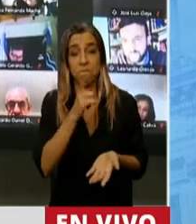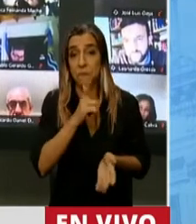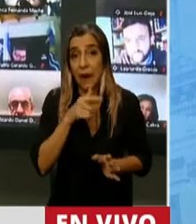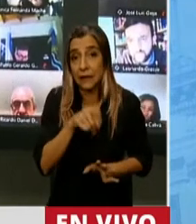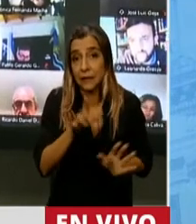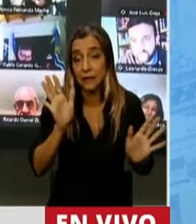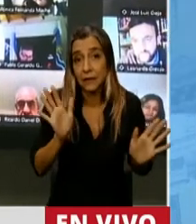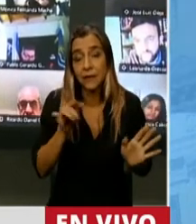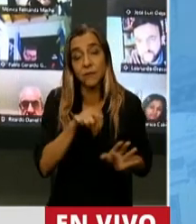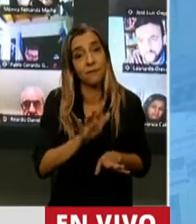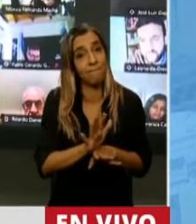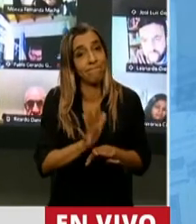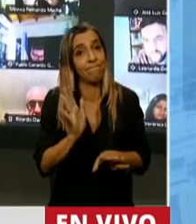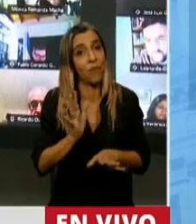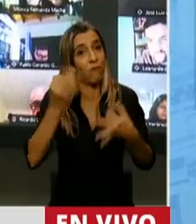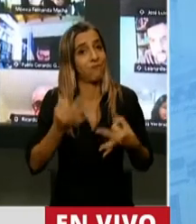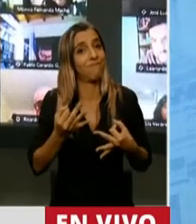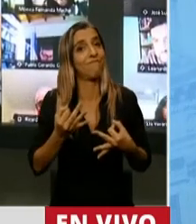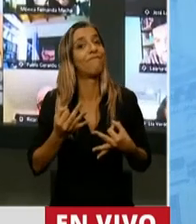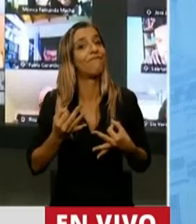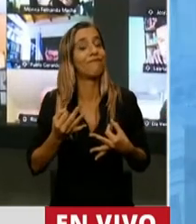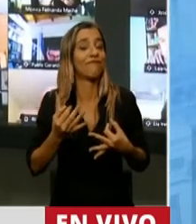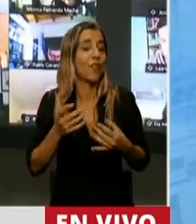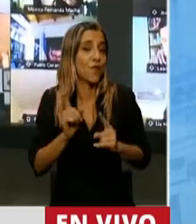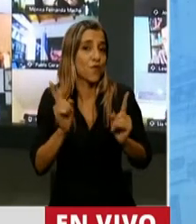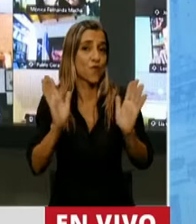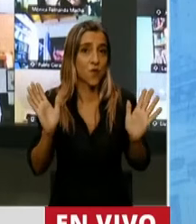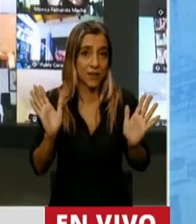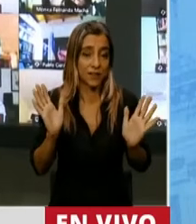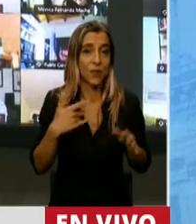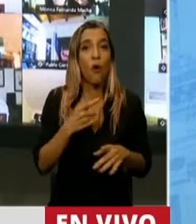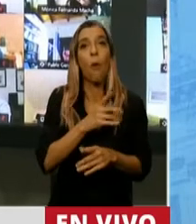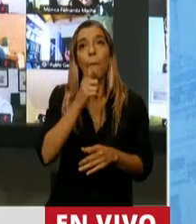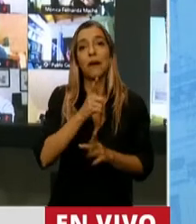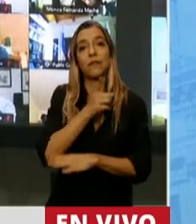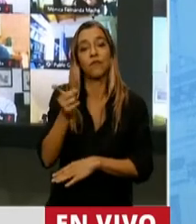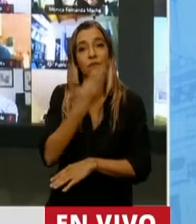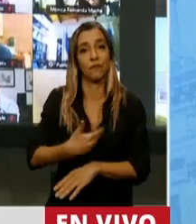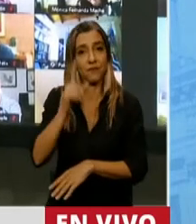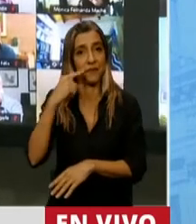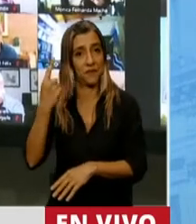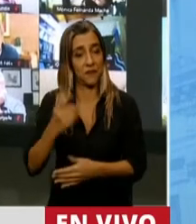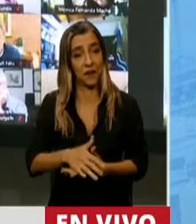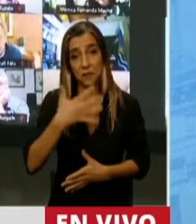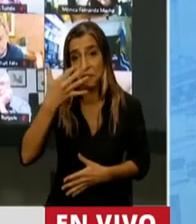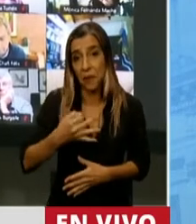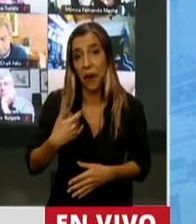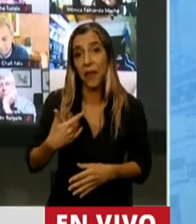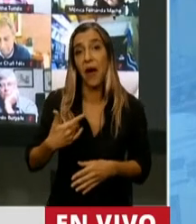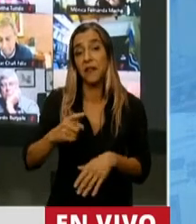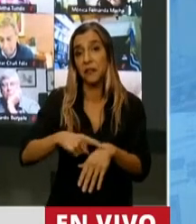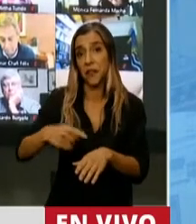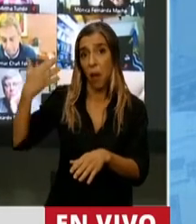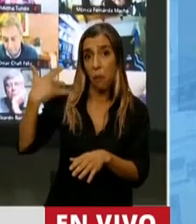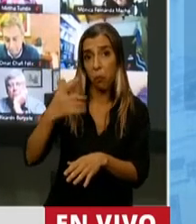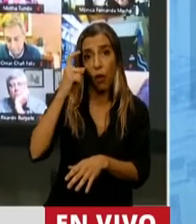hay una dosis de injusticia muy importante con el gobierno del presidente Alberto Fernández. Porque realmente si algo ha tenido a lo largo de todos